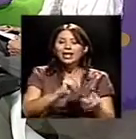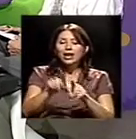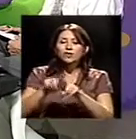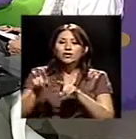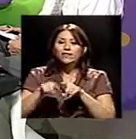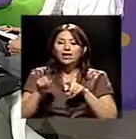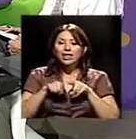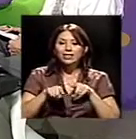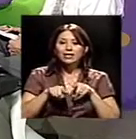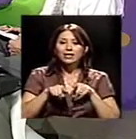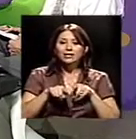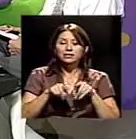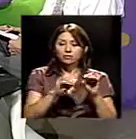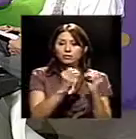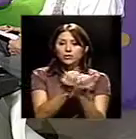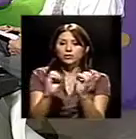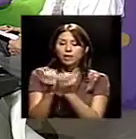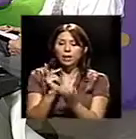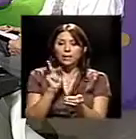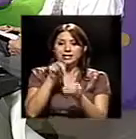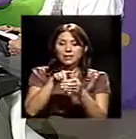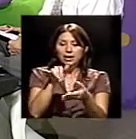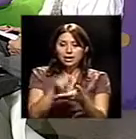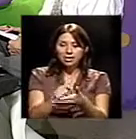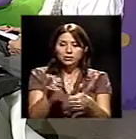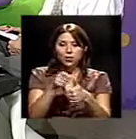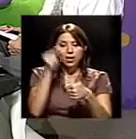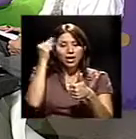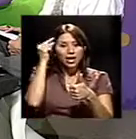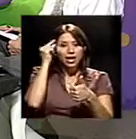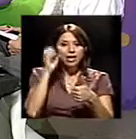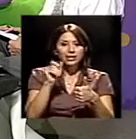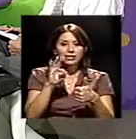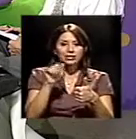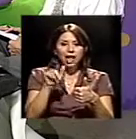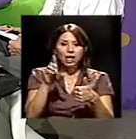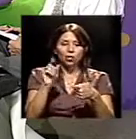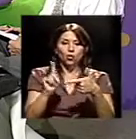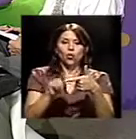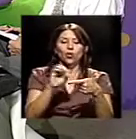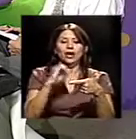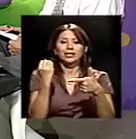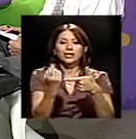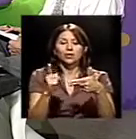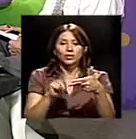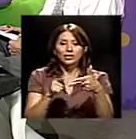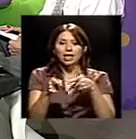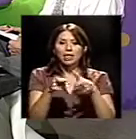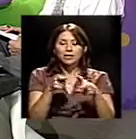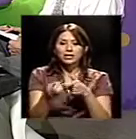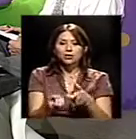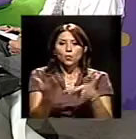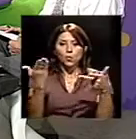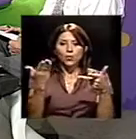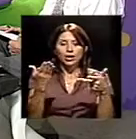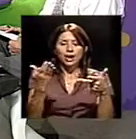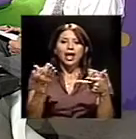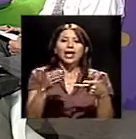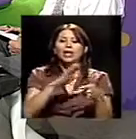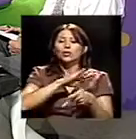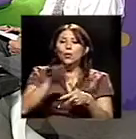actores que participan en esto, entiéndase, Estado, organizaciones y la administración pública en sí, funcionarios y la